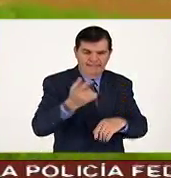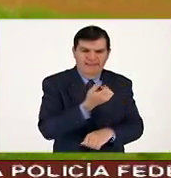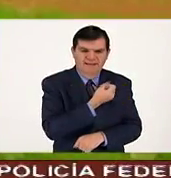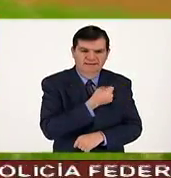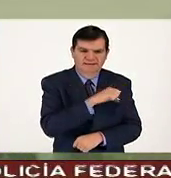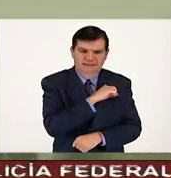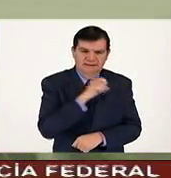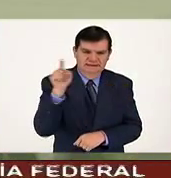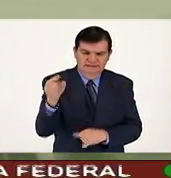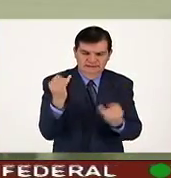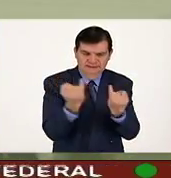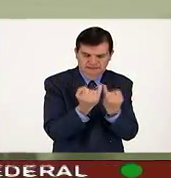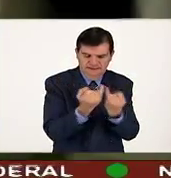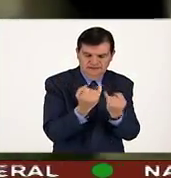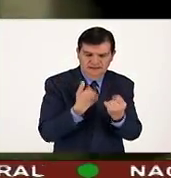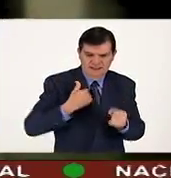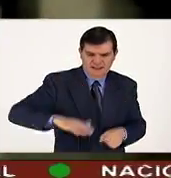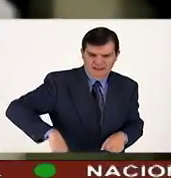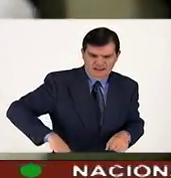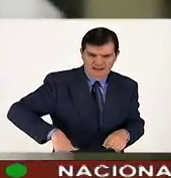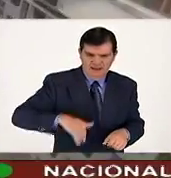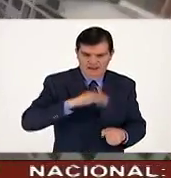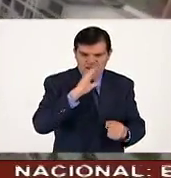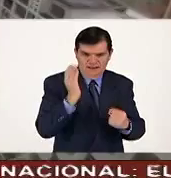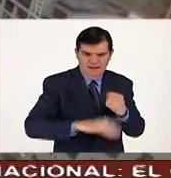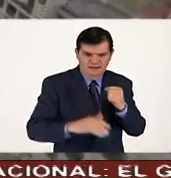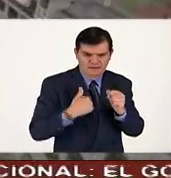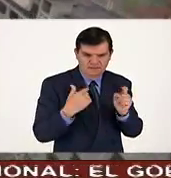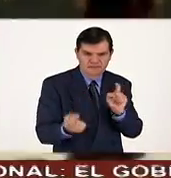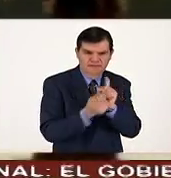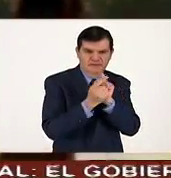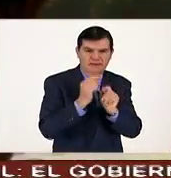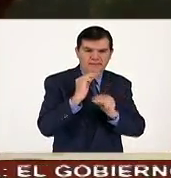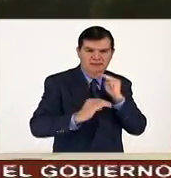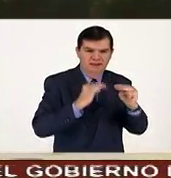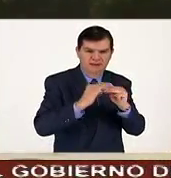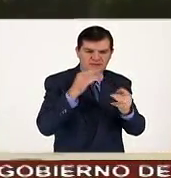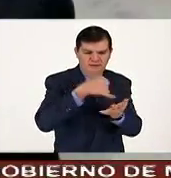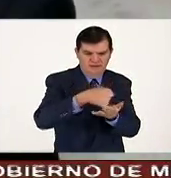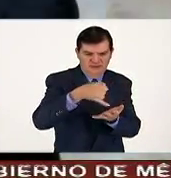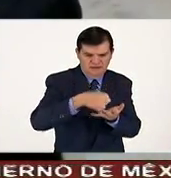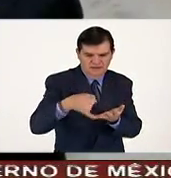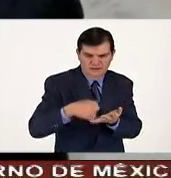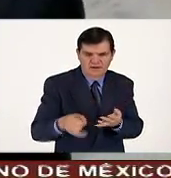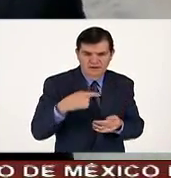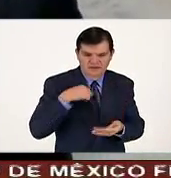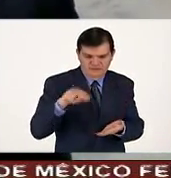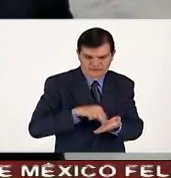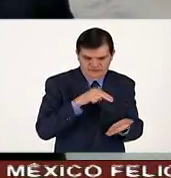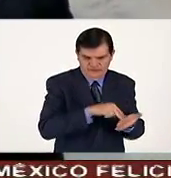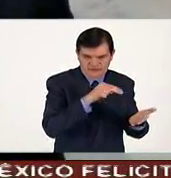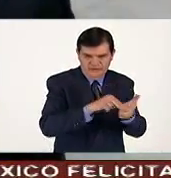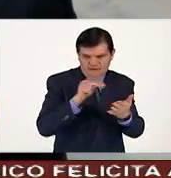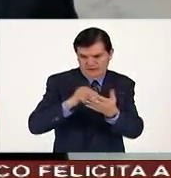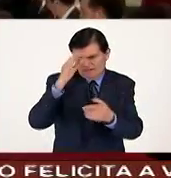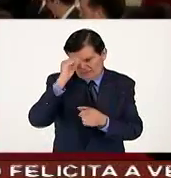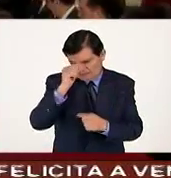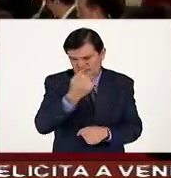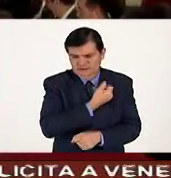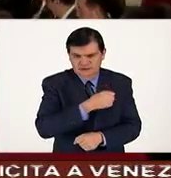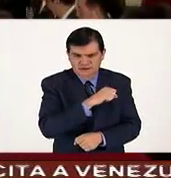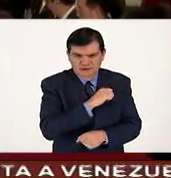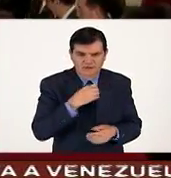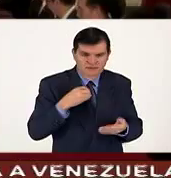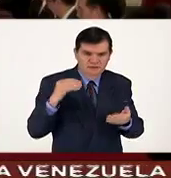Sanidad y también hace unos momentos terminamos un buen encuentro con el ministro de Agricultura. Firmamos protocolos de sanidad y